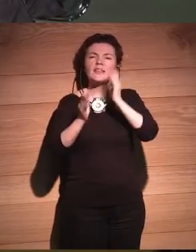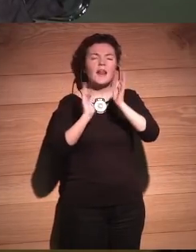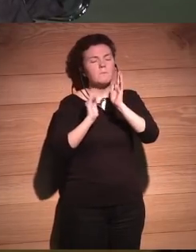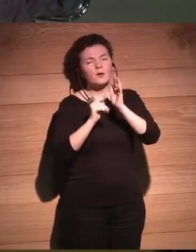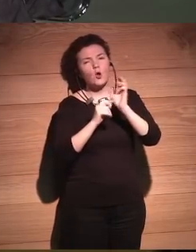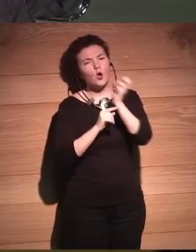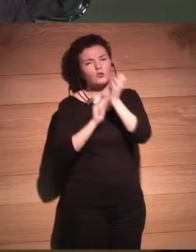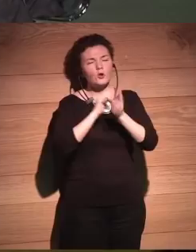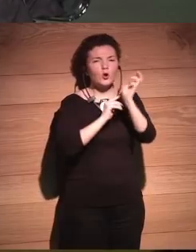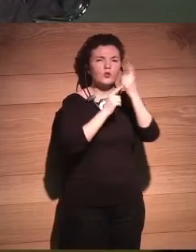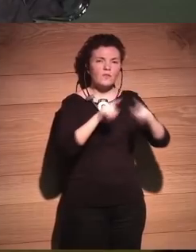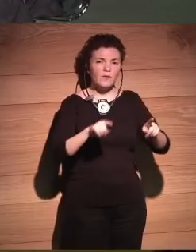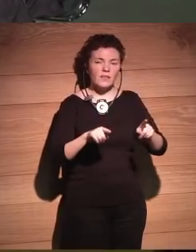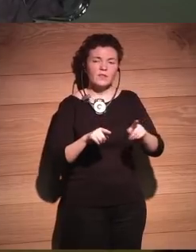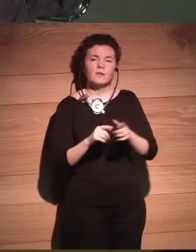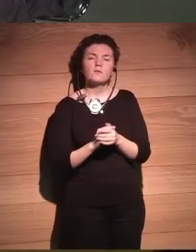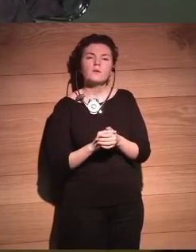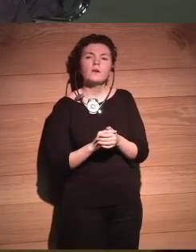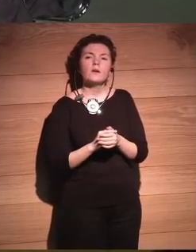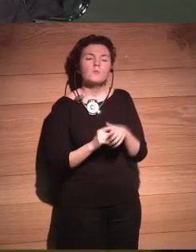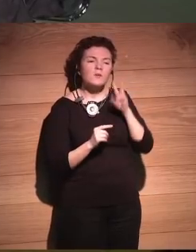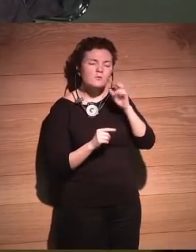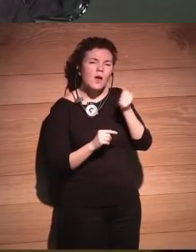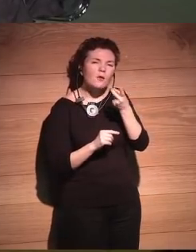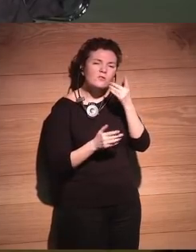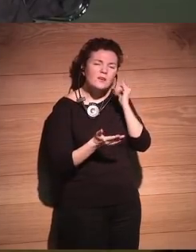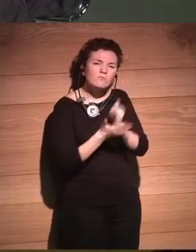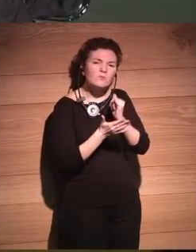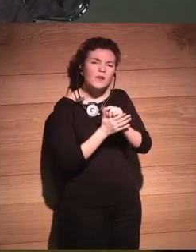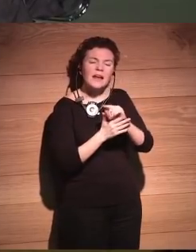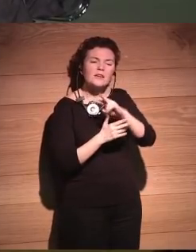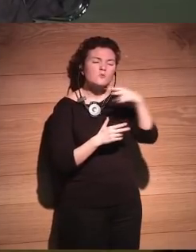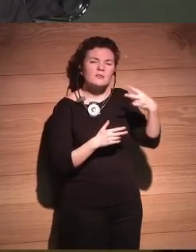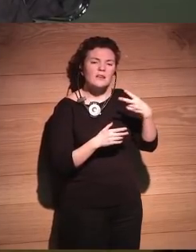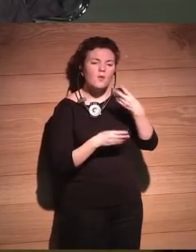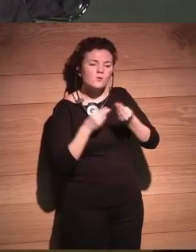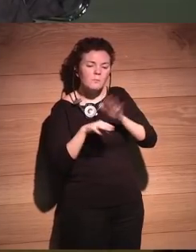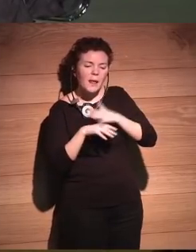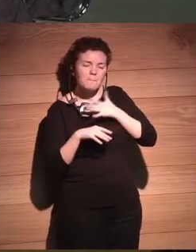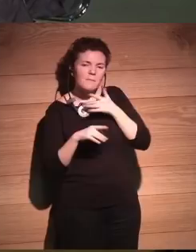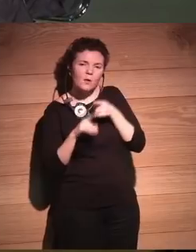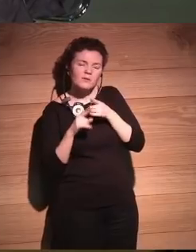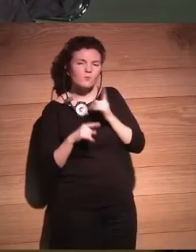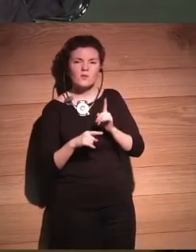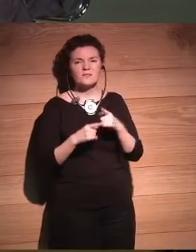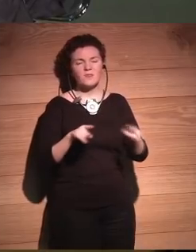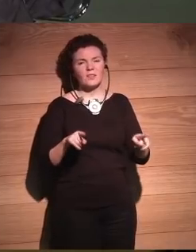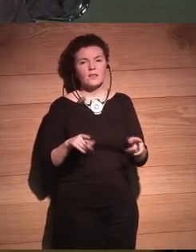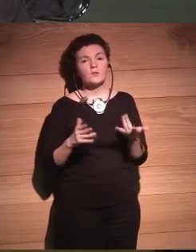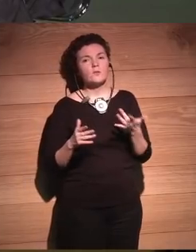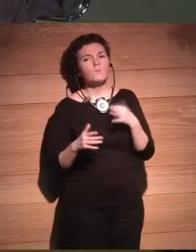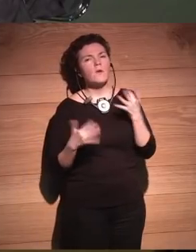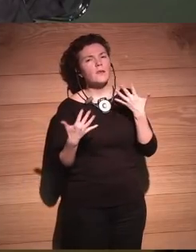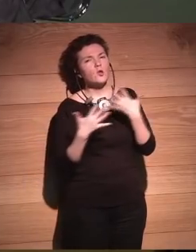han utilizado las inmunoterapias para el glioblastoma. Hemos visto que los resultados pues quizá no serían aplicables a lo que nosotros querríamos. Entonces, bueno, quizá